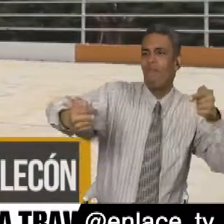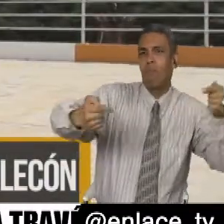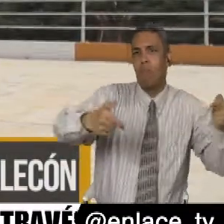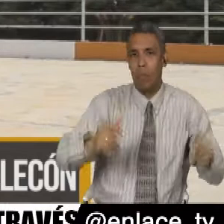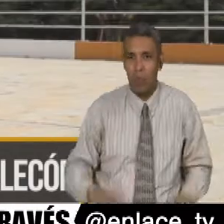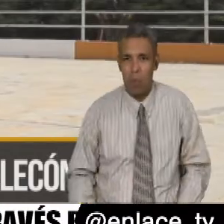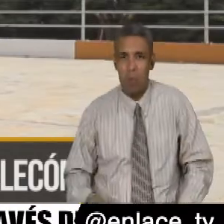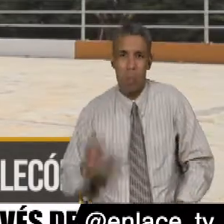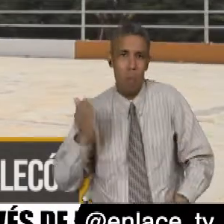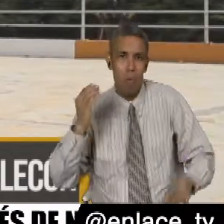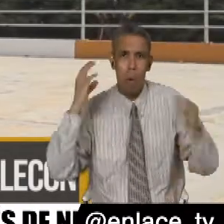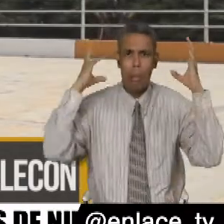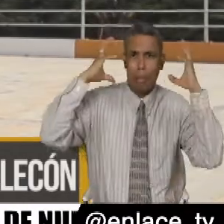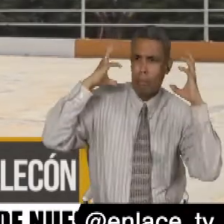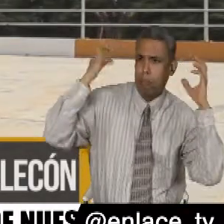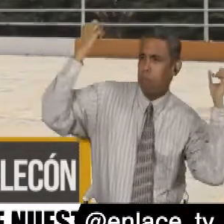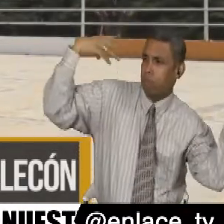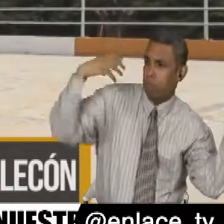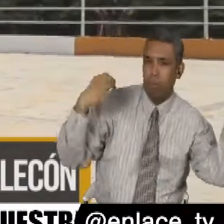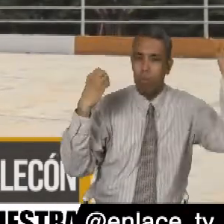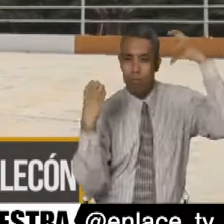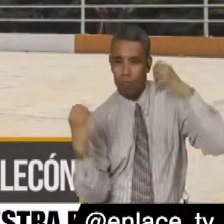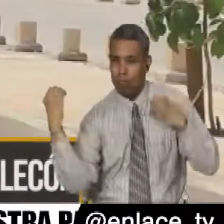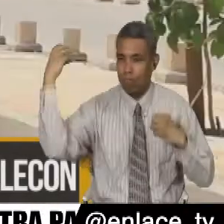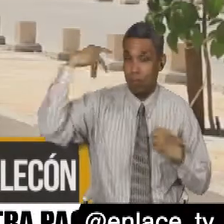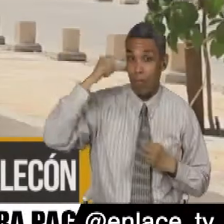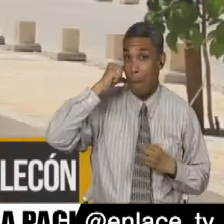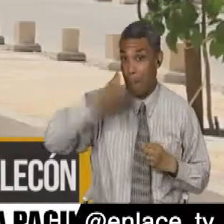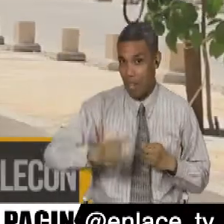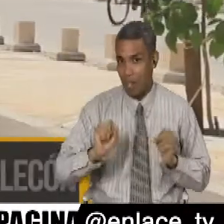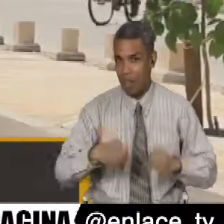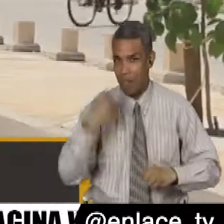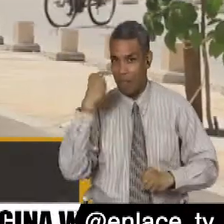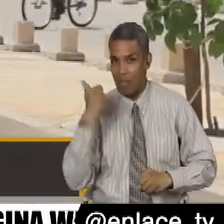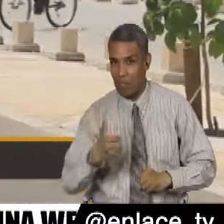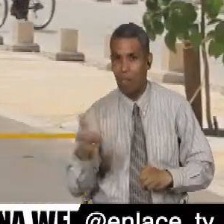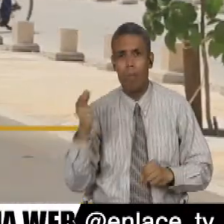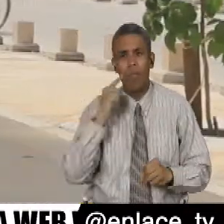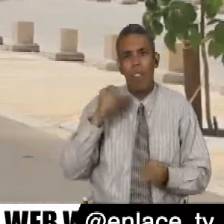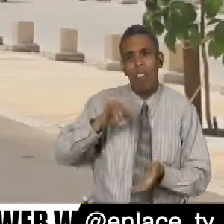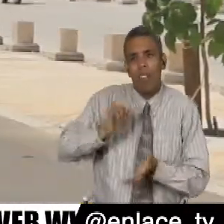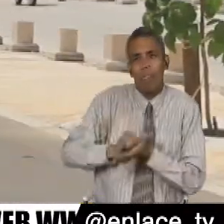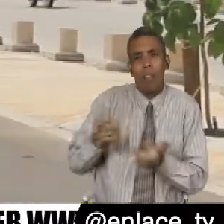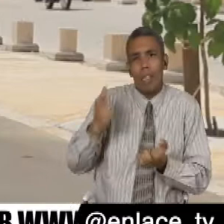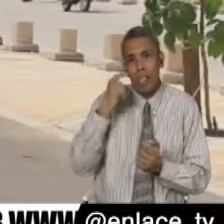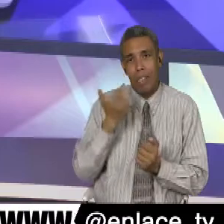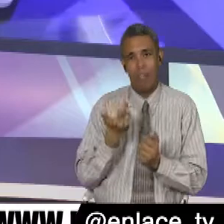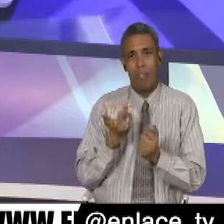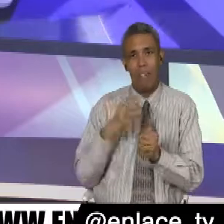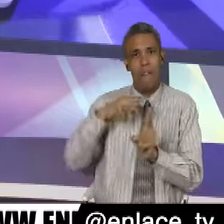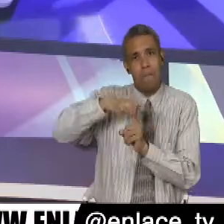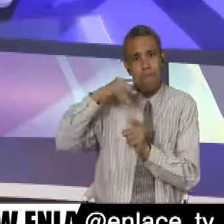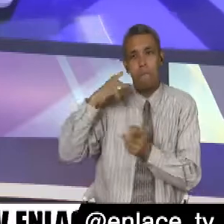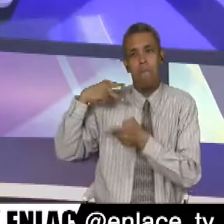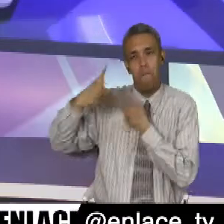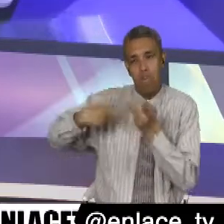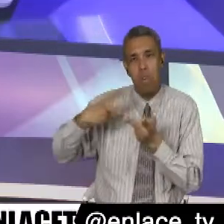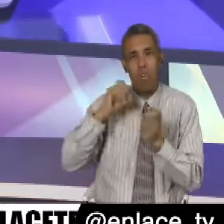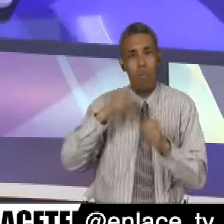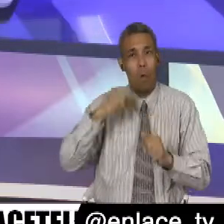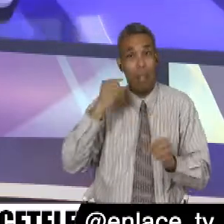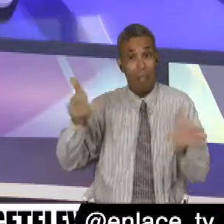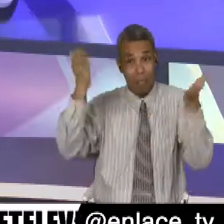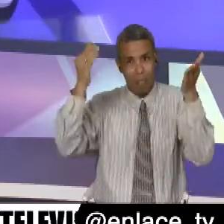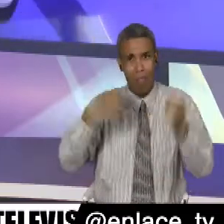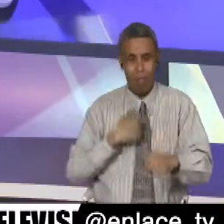'cristo petrolero comenzará a firmemente a la consolidación del turismo para diversificar la economía local aún estaba